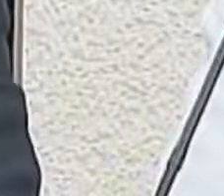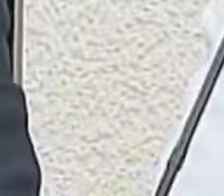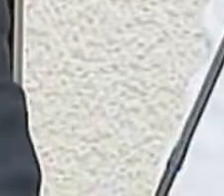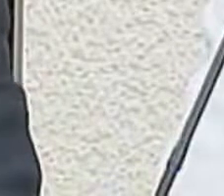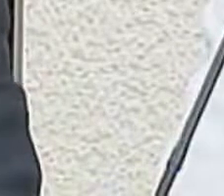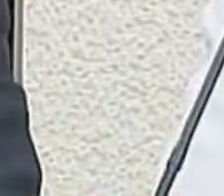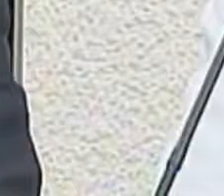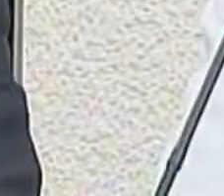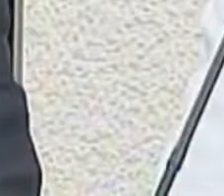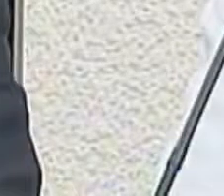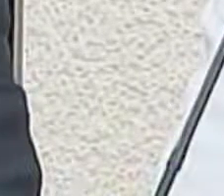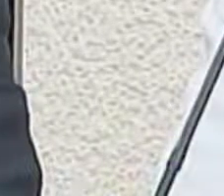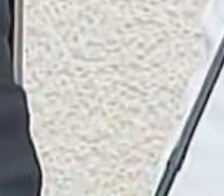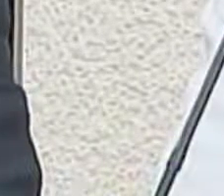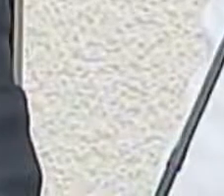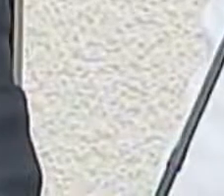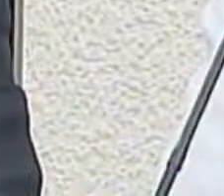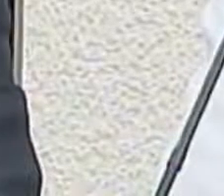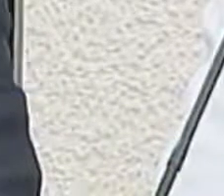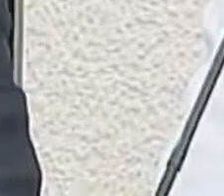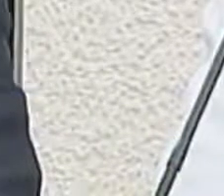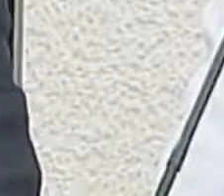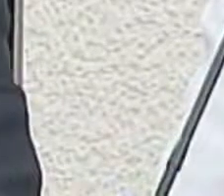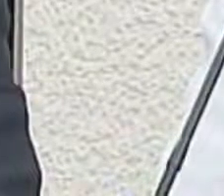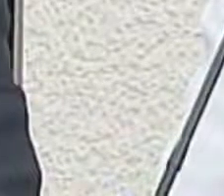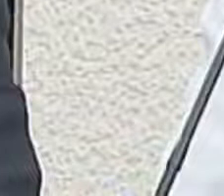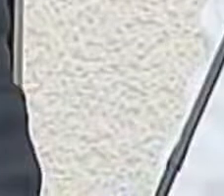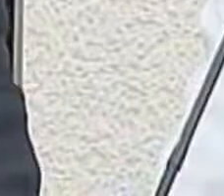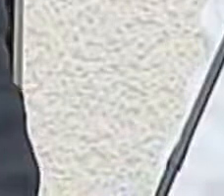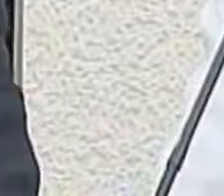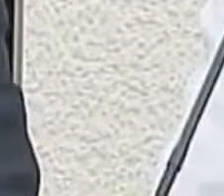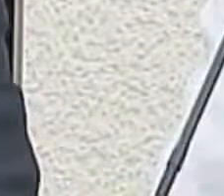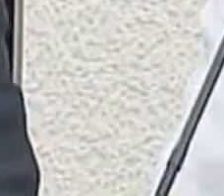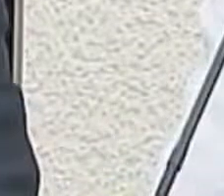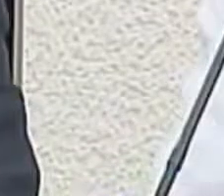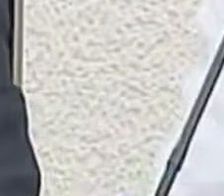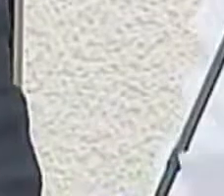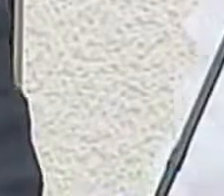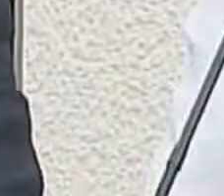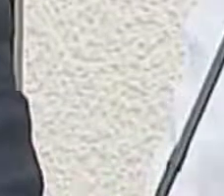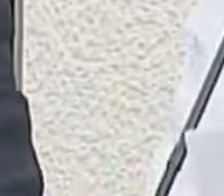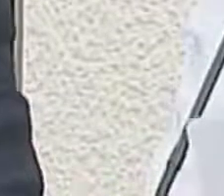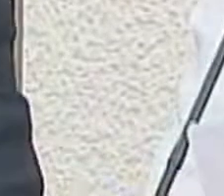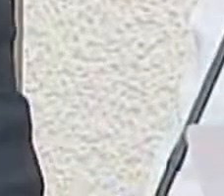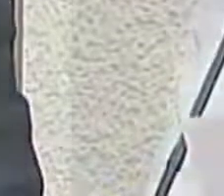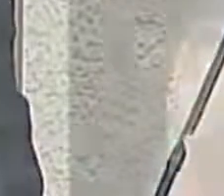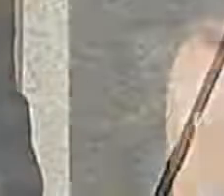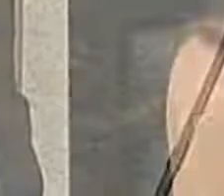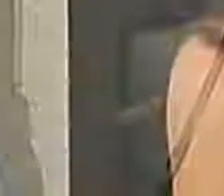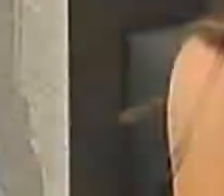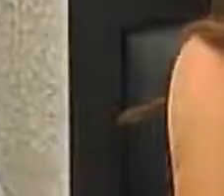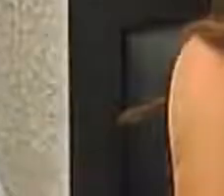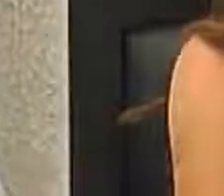del centro de mejoramiento genético de mi jefe muchas gracias gracias señor secretario